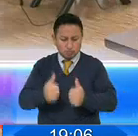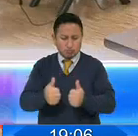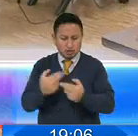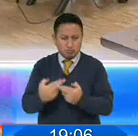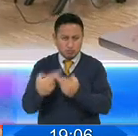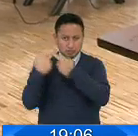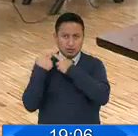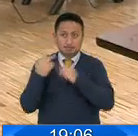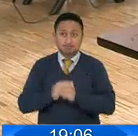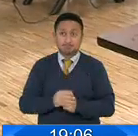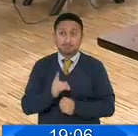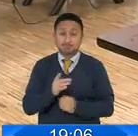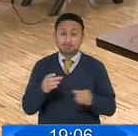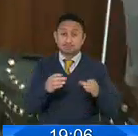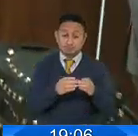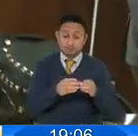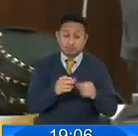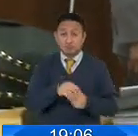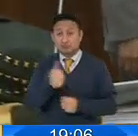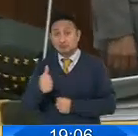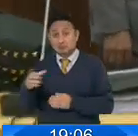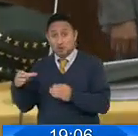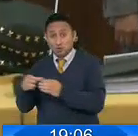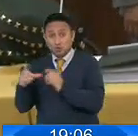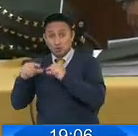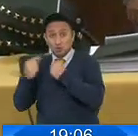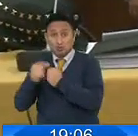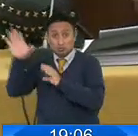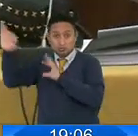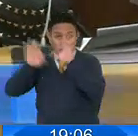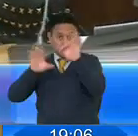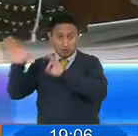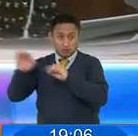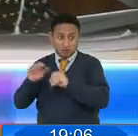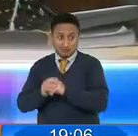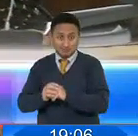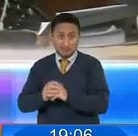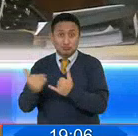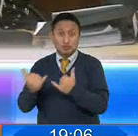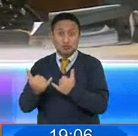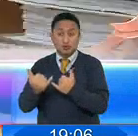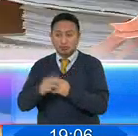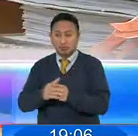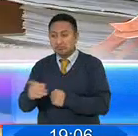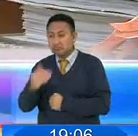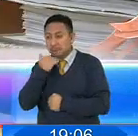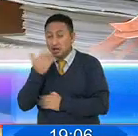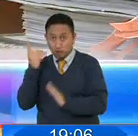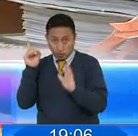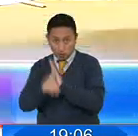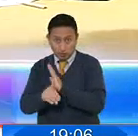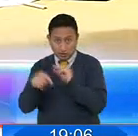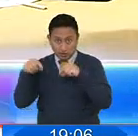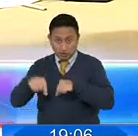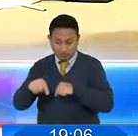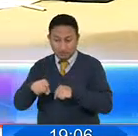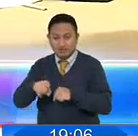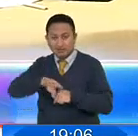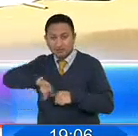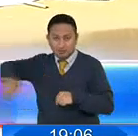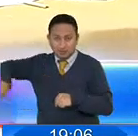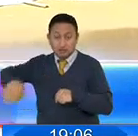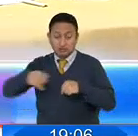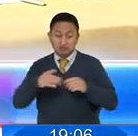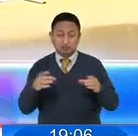comité reemplazará a las comisiones multipartidistas que se conformaban hasta hoy cuando se presentaba una denuncia en contra de un asambleísta con el